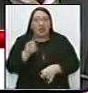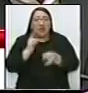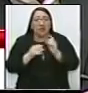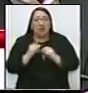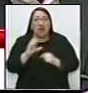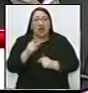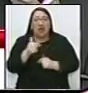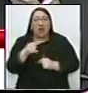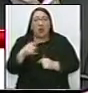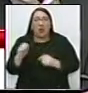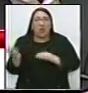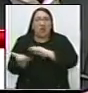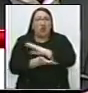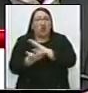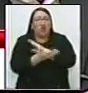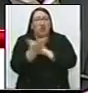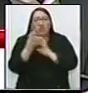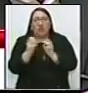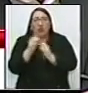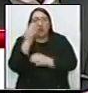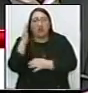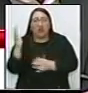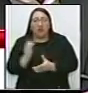las lagunas, que deforestan la Amazonía.